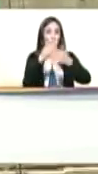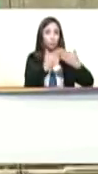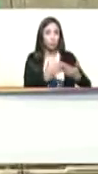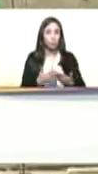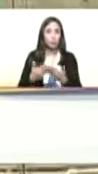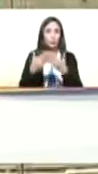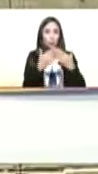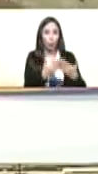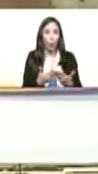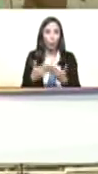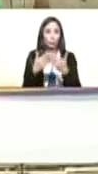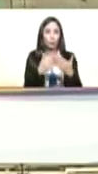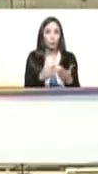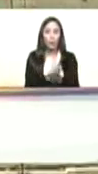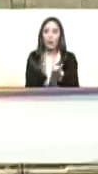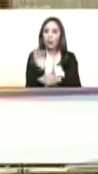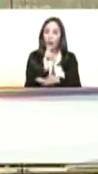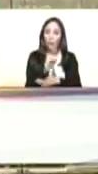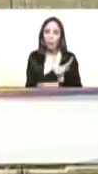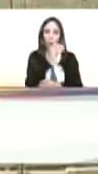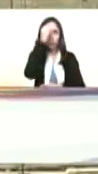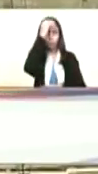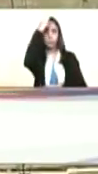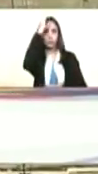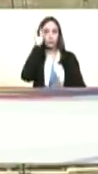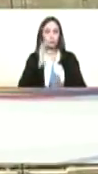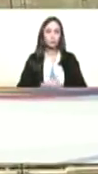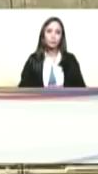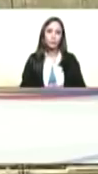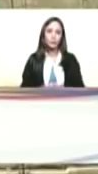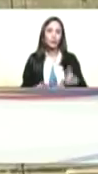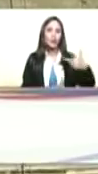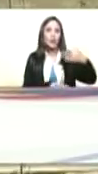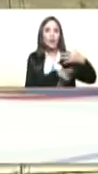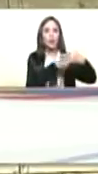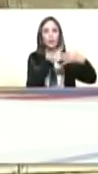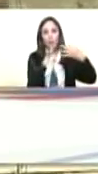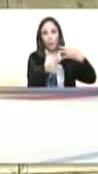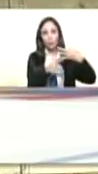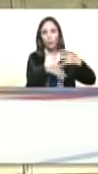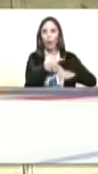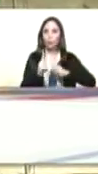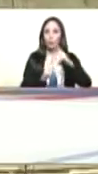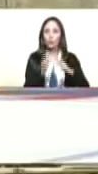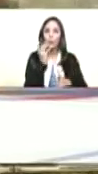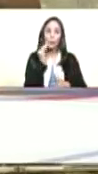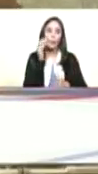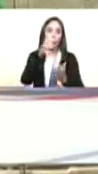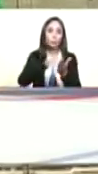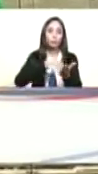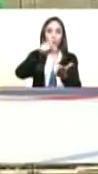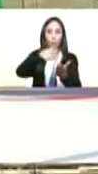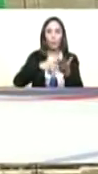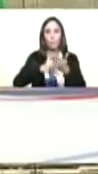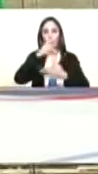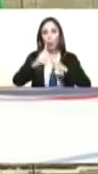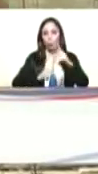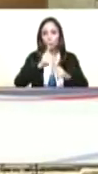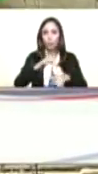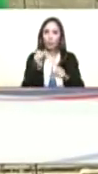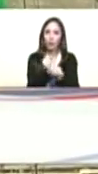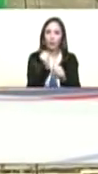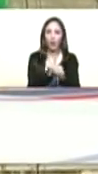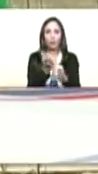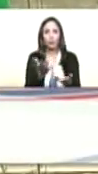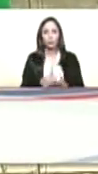Para que sea de manera rápida y efectiva. Y luego al proceso productivo con el financiamiento de diferentes proyectos. Presidente, nosotros